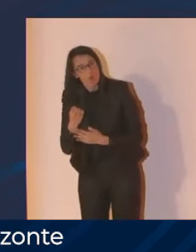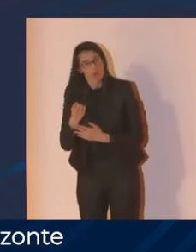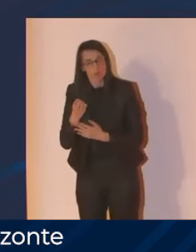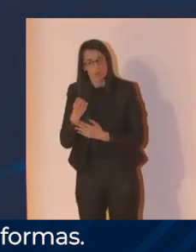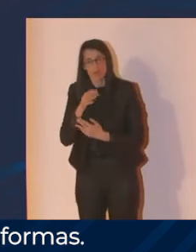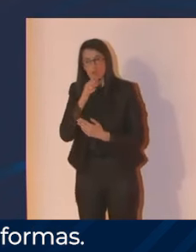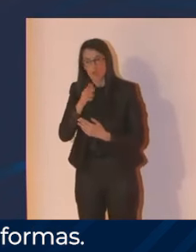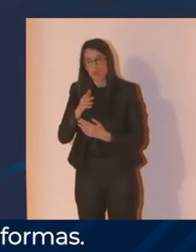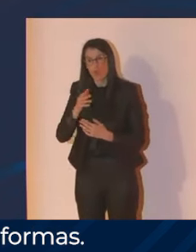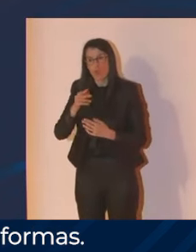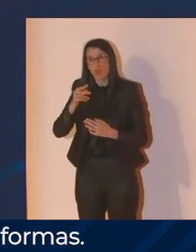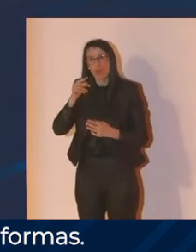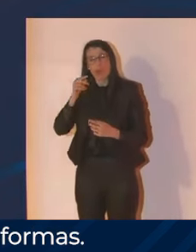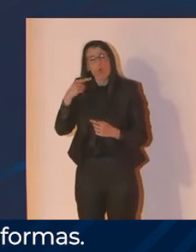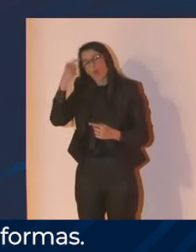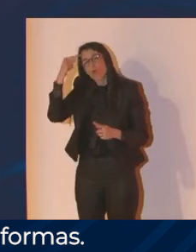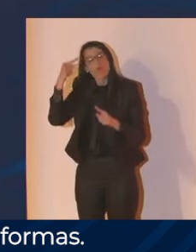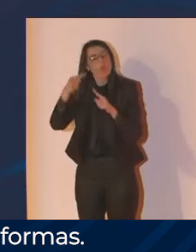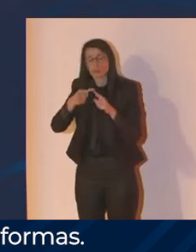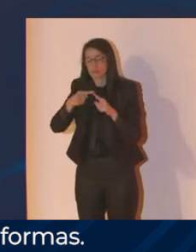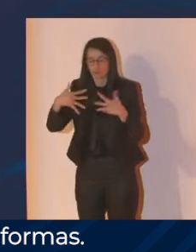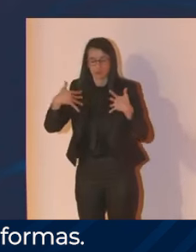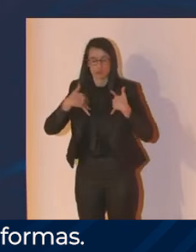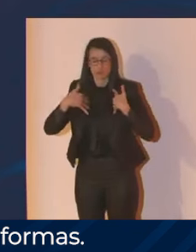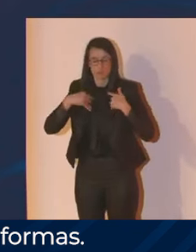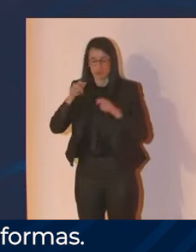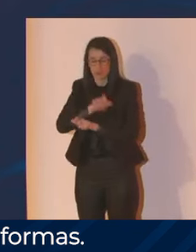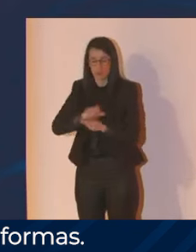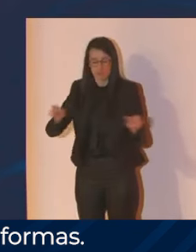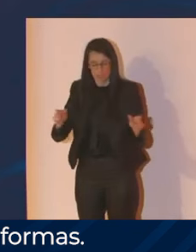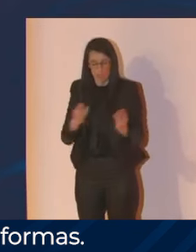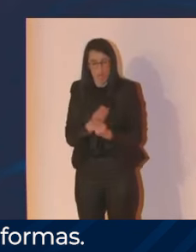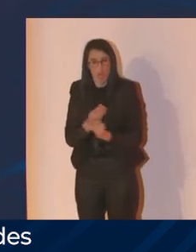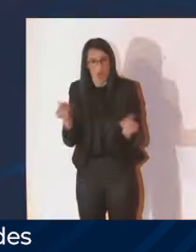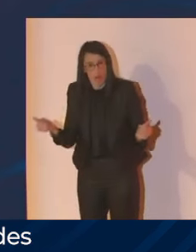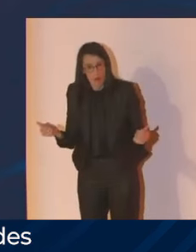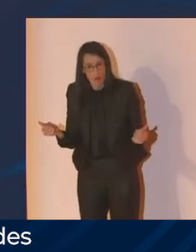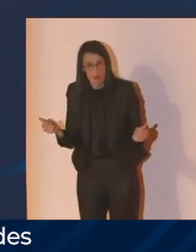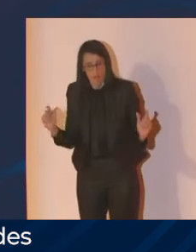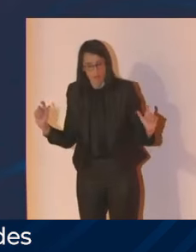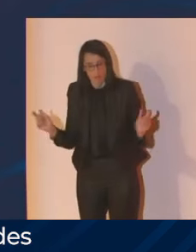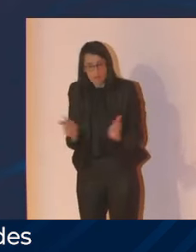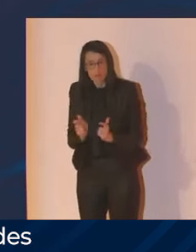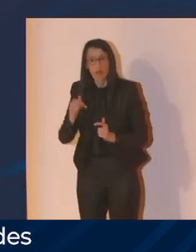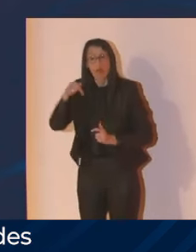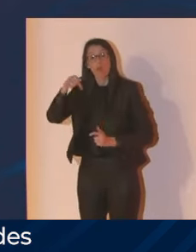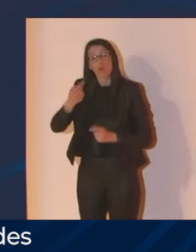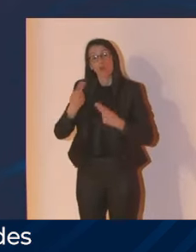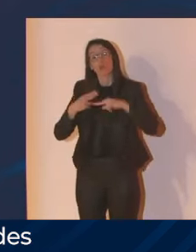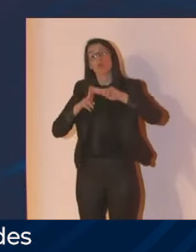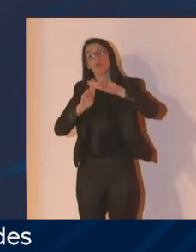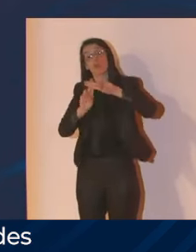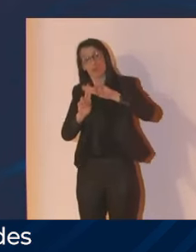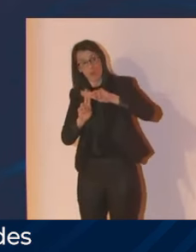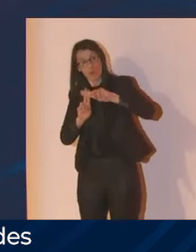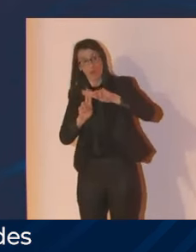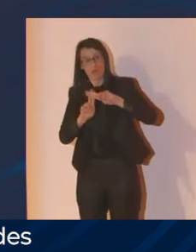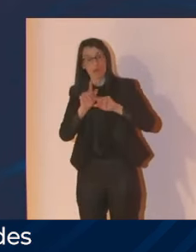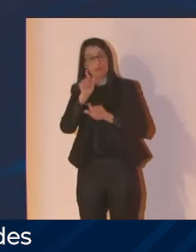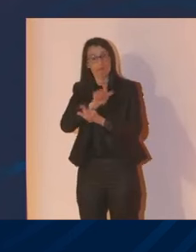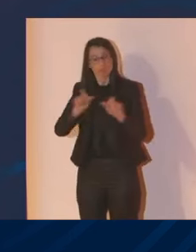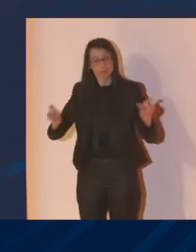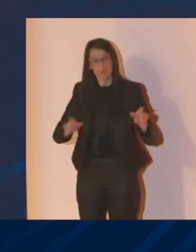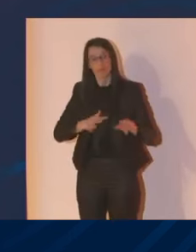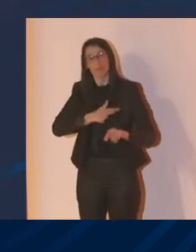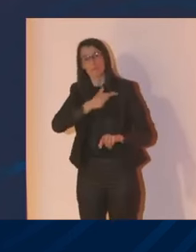el único horizonte de tratar de mitigar el sufrimiento humano en todas sus formas. Hoy, la Cruz Roja ha reconocido a personas y